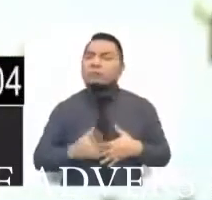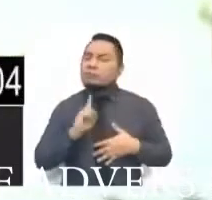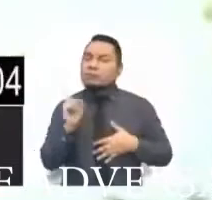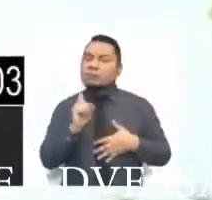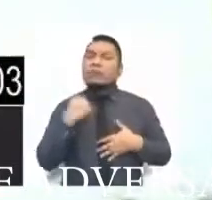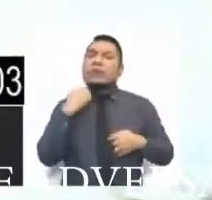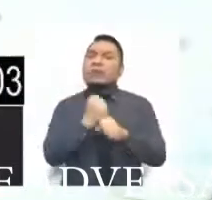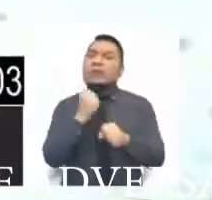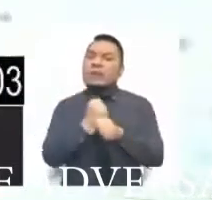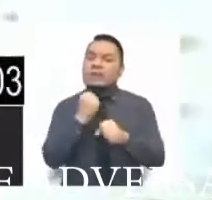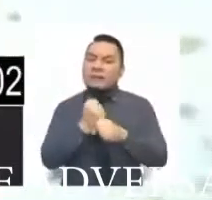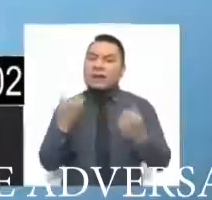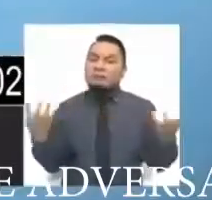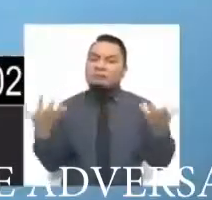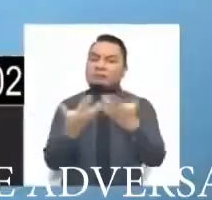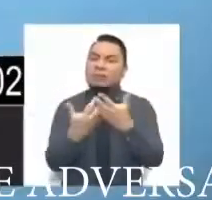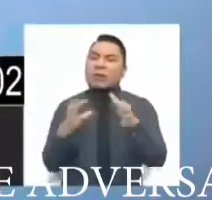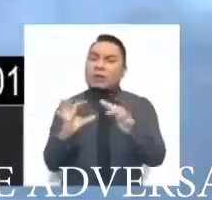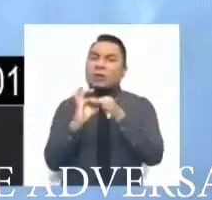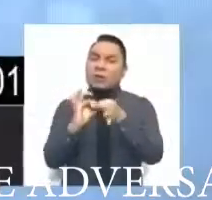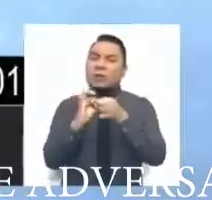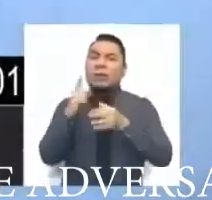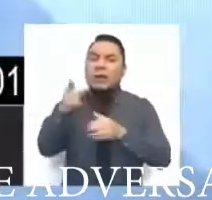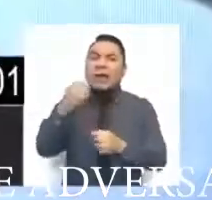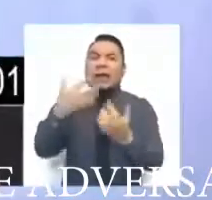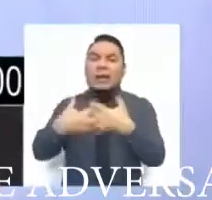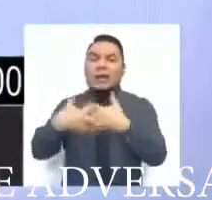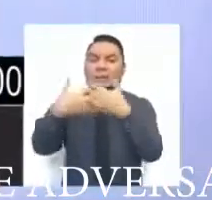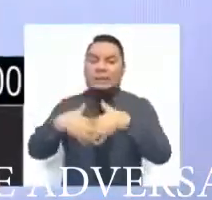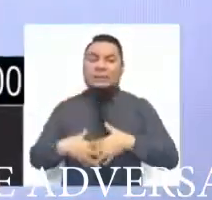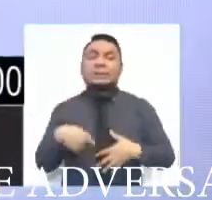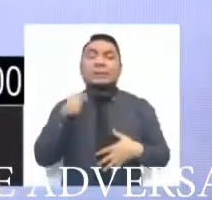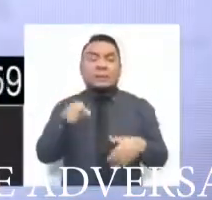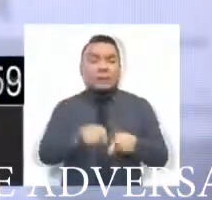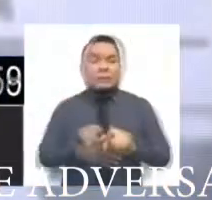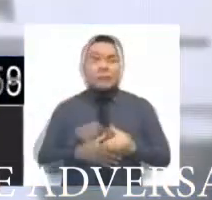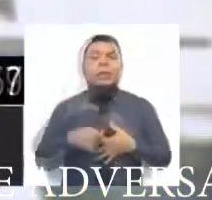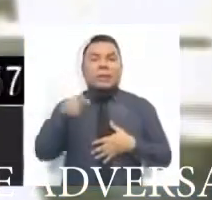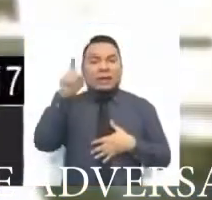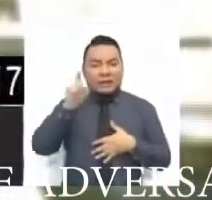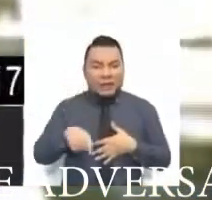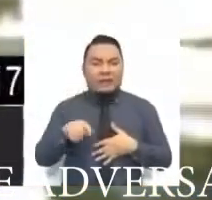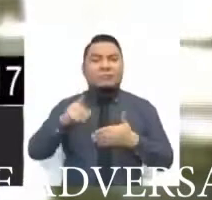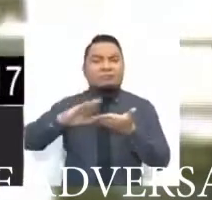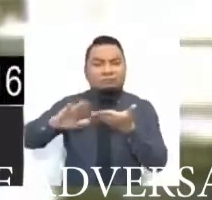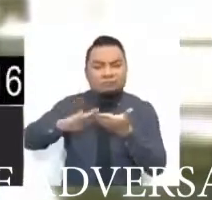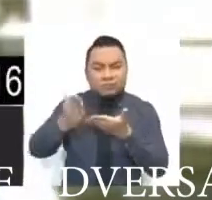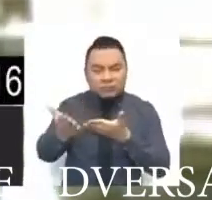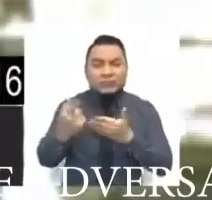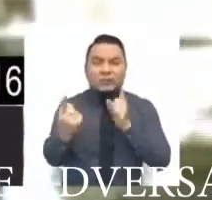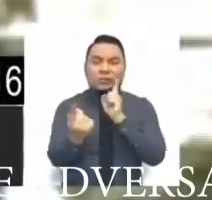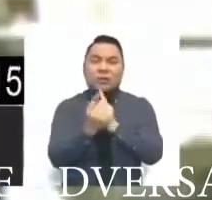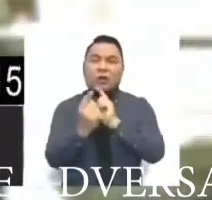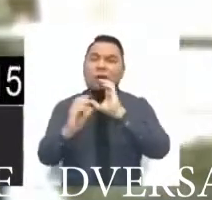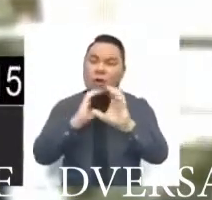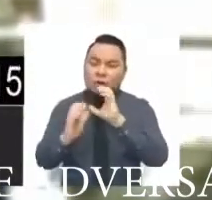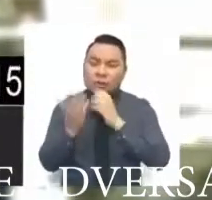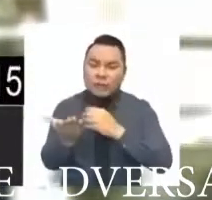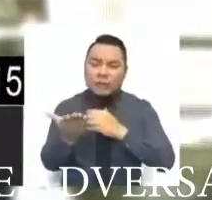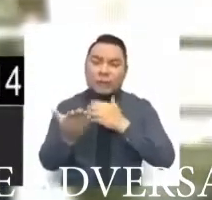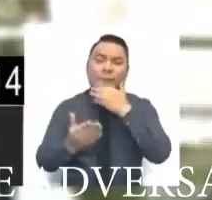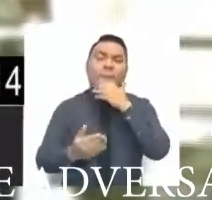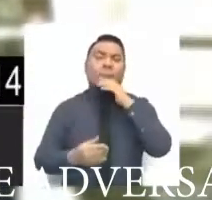Trabajaremos de la mano con las empresas. Vamos a crear el valor agregado. Vamos a conversar